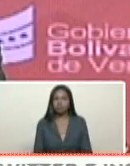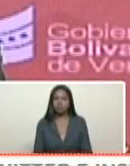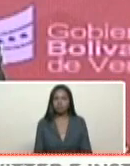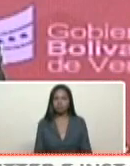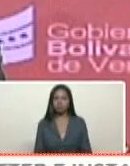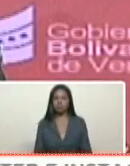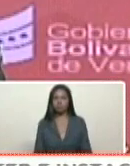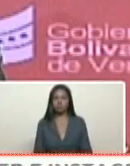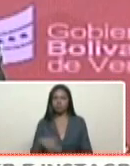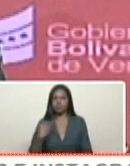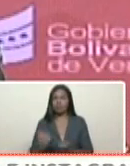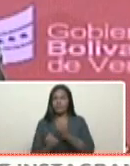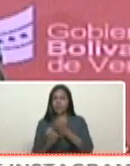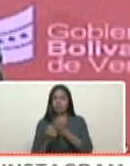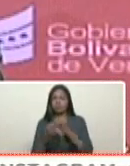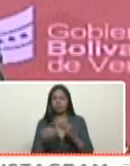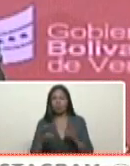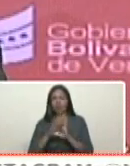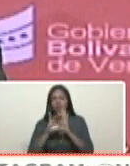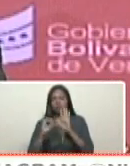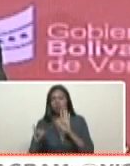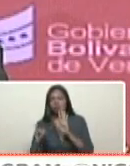basado en la verdad y en la Constitución.